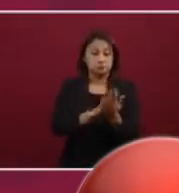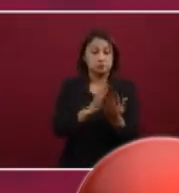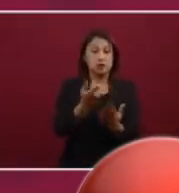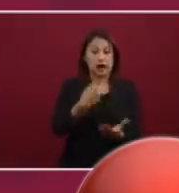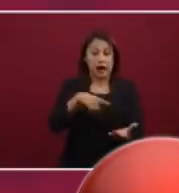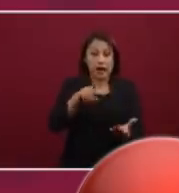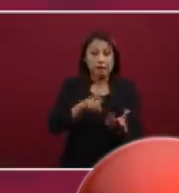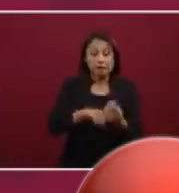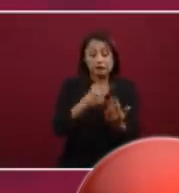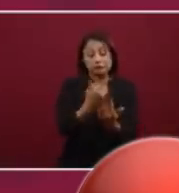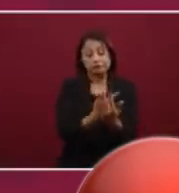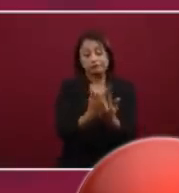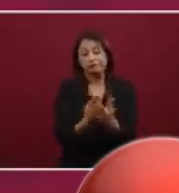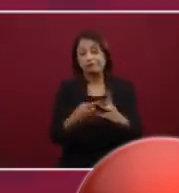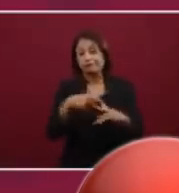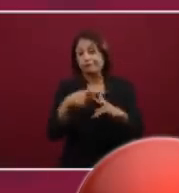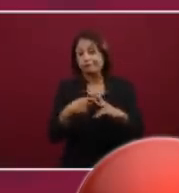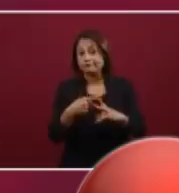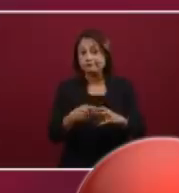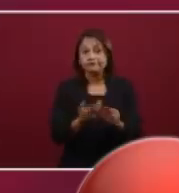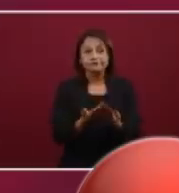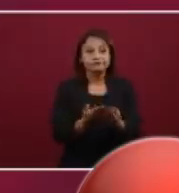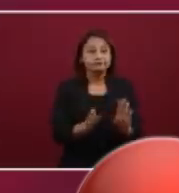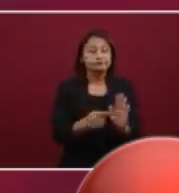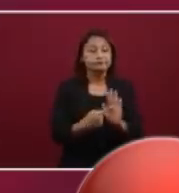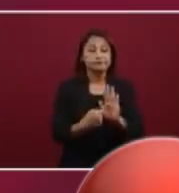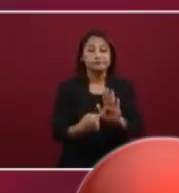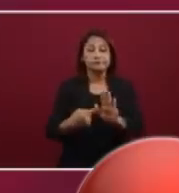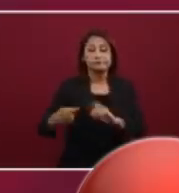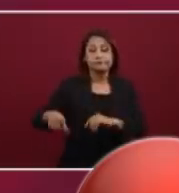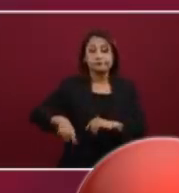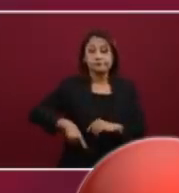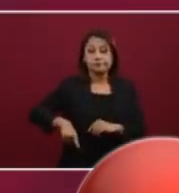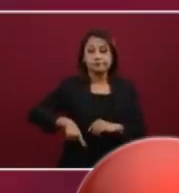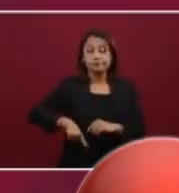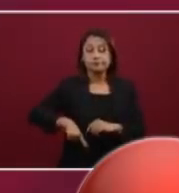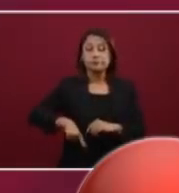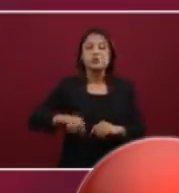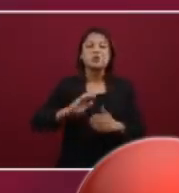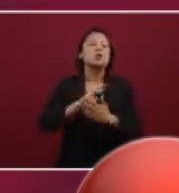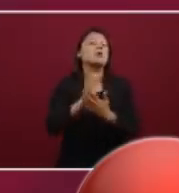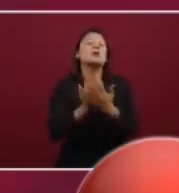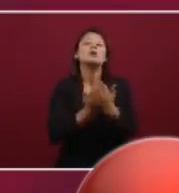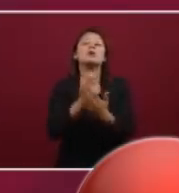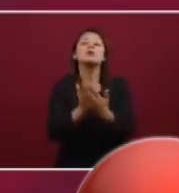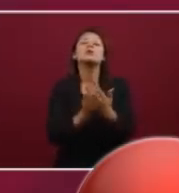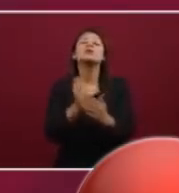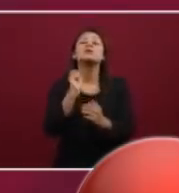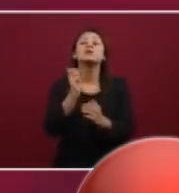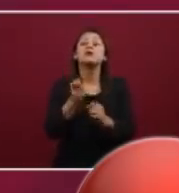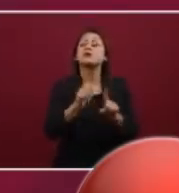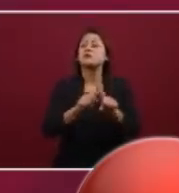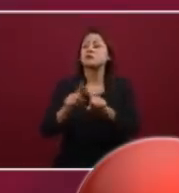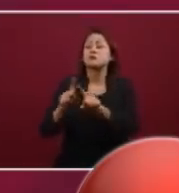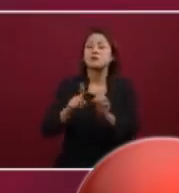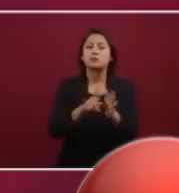¿sí?, contratos con medios de